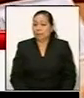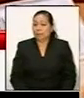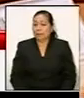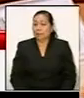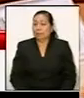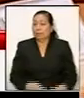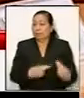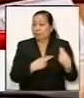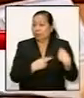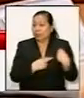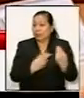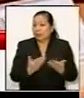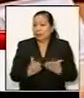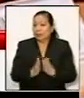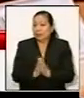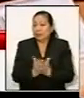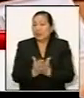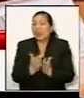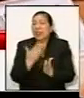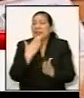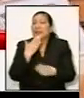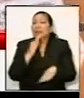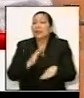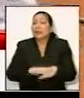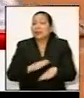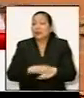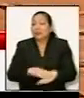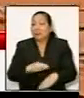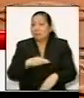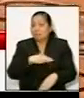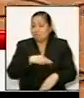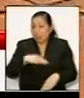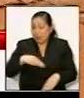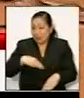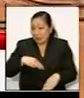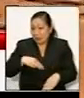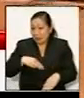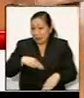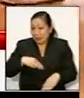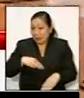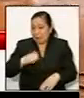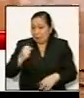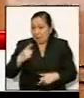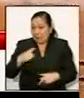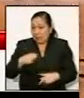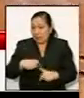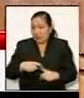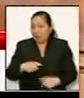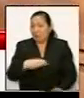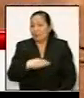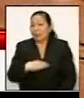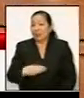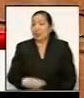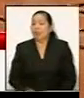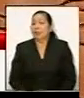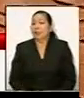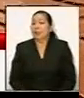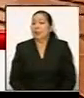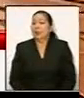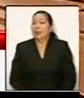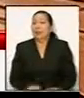estabilidad de la calidad de los textos a quien corresponde al viceministro de gestión pedagógica por eso hay una